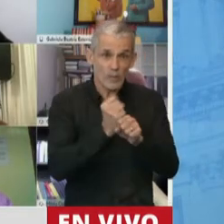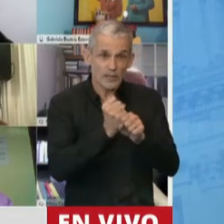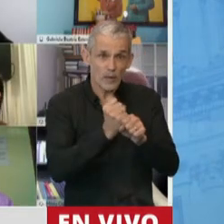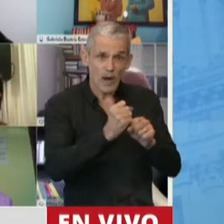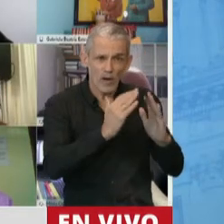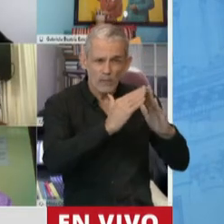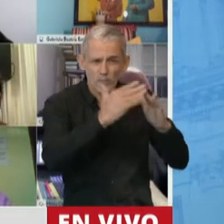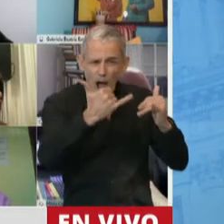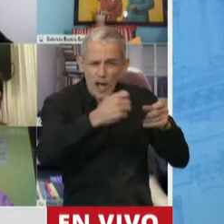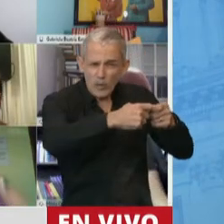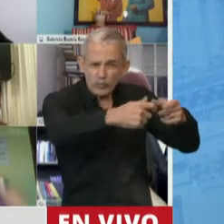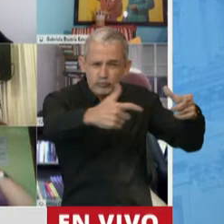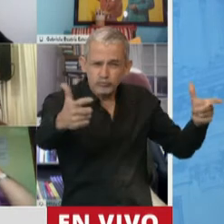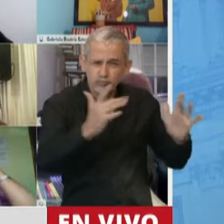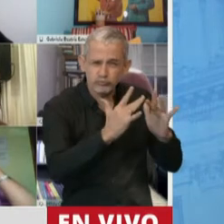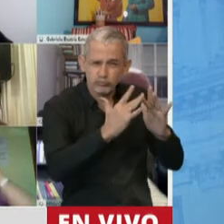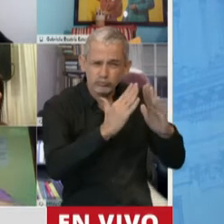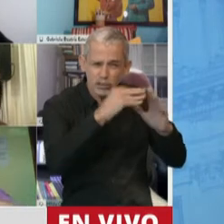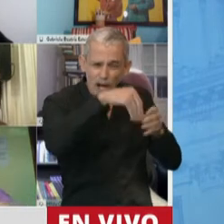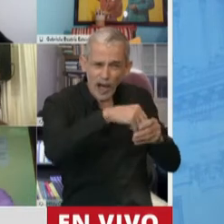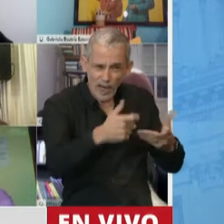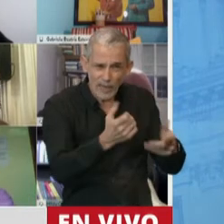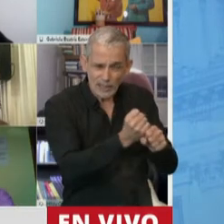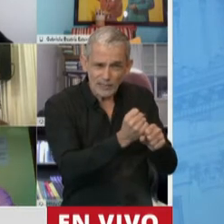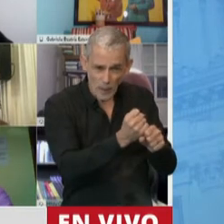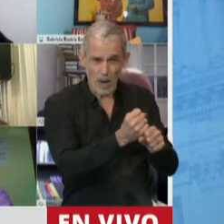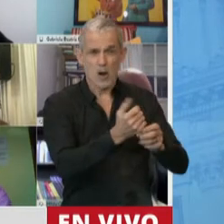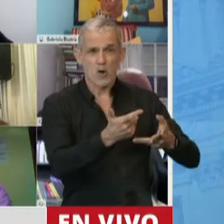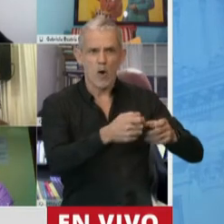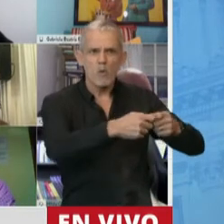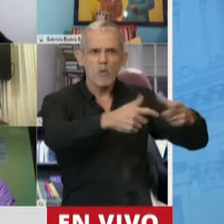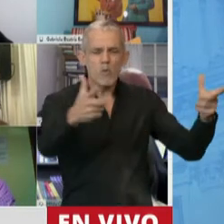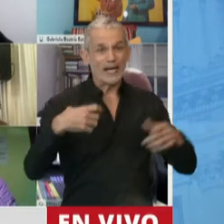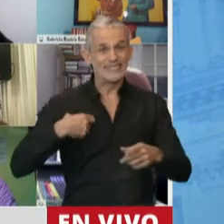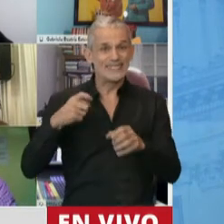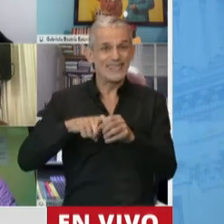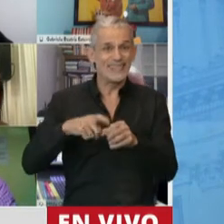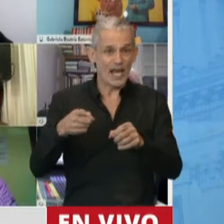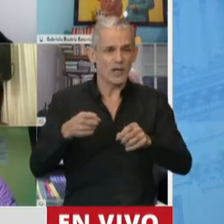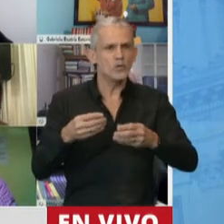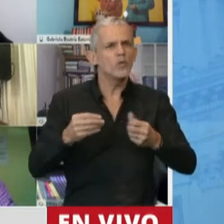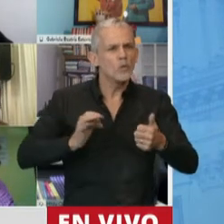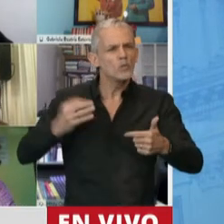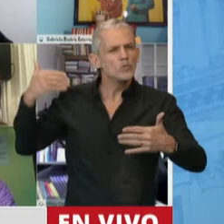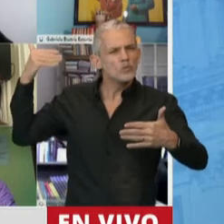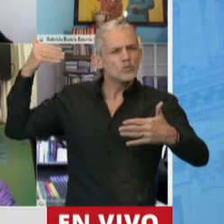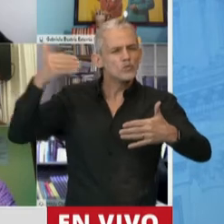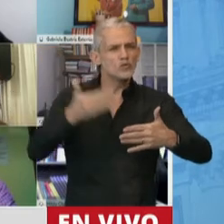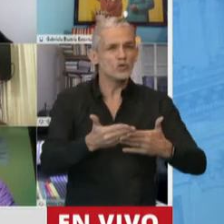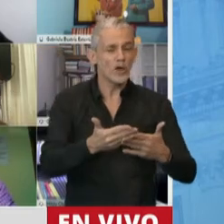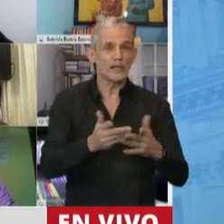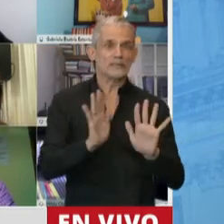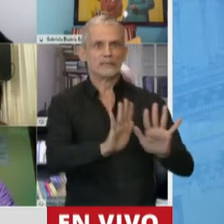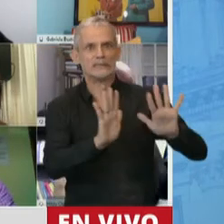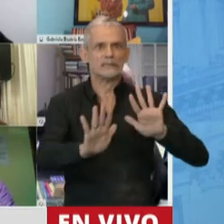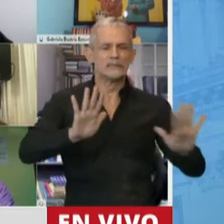trabajo que en muchos sindicatos se aplicó durante mucho tiempo y se